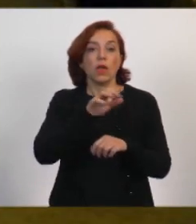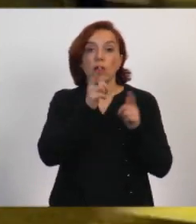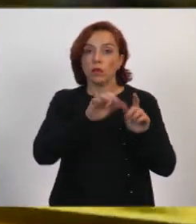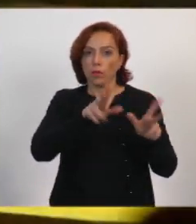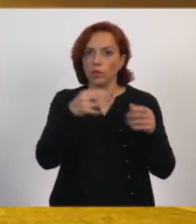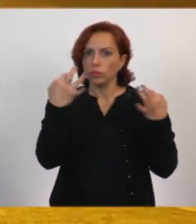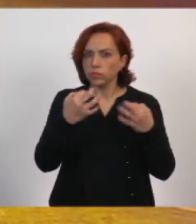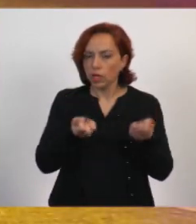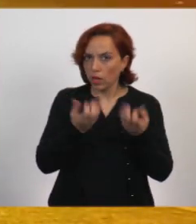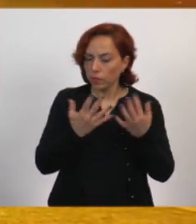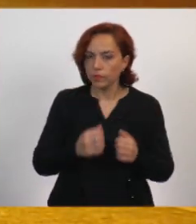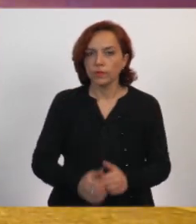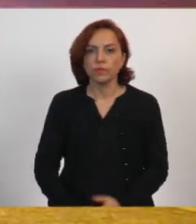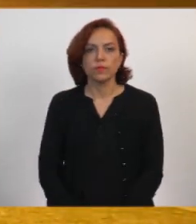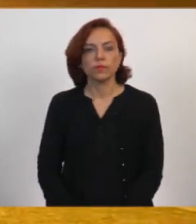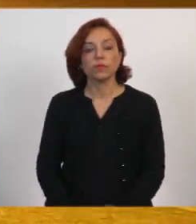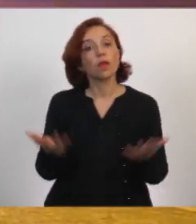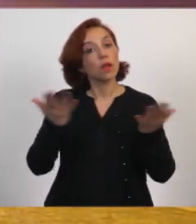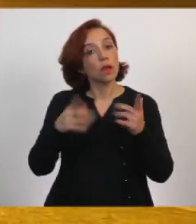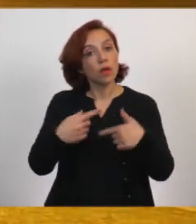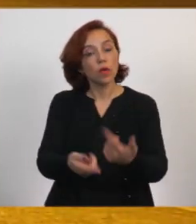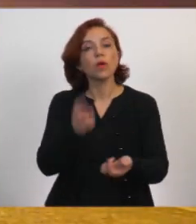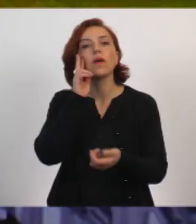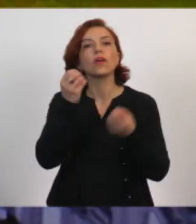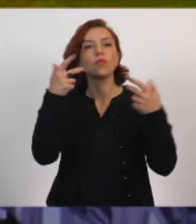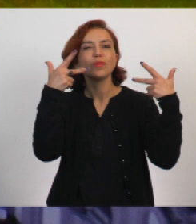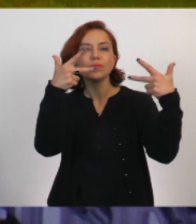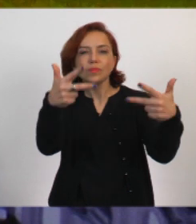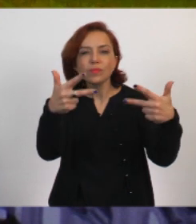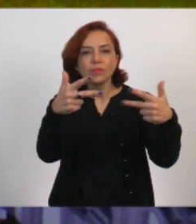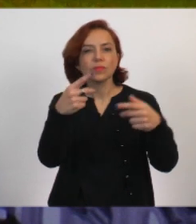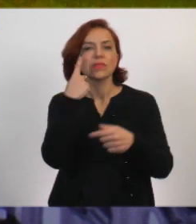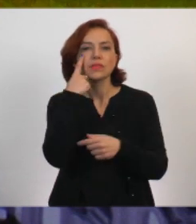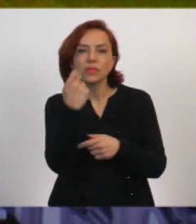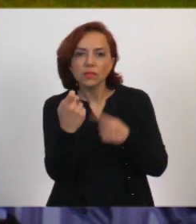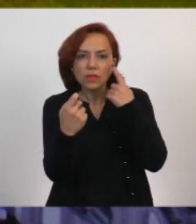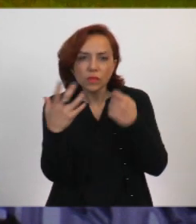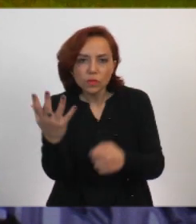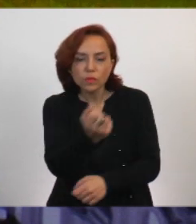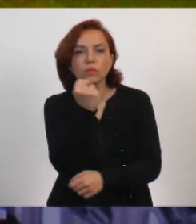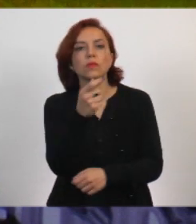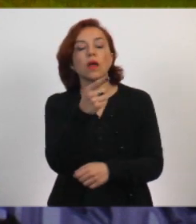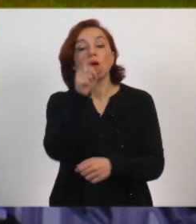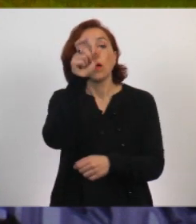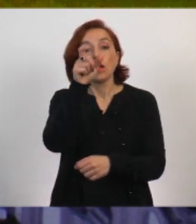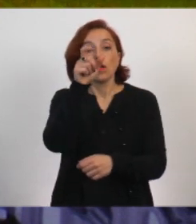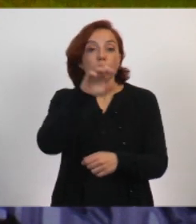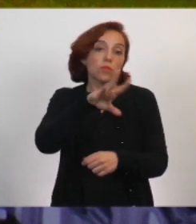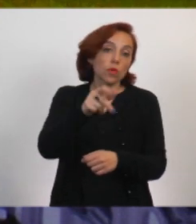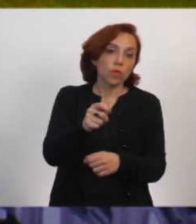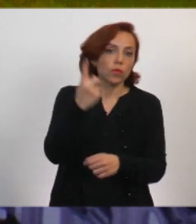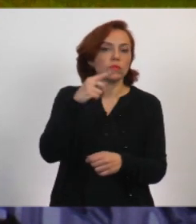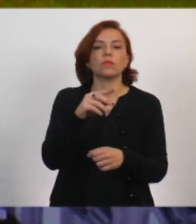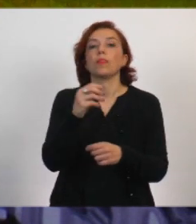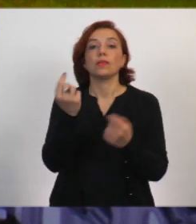penalmente responsables de un delito de rapiña especialmente agravada. A continuación veremos cómo las cámaras del Ministerio captaron el momento en el que se